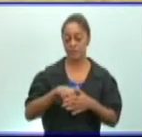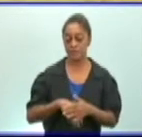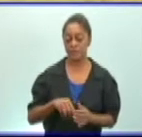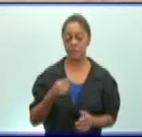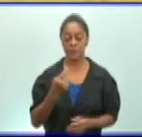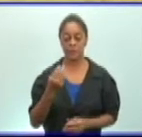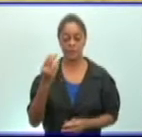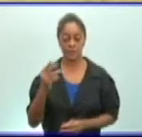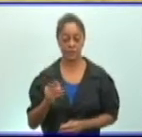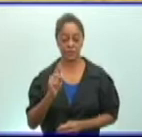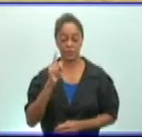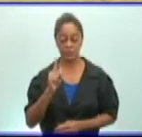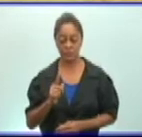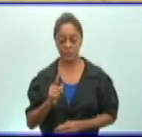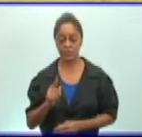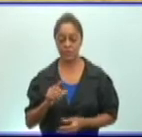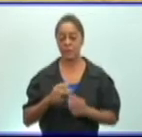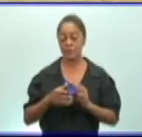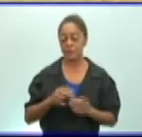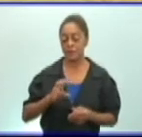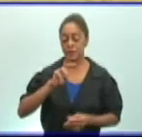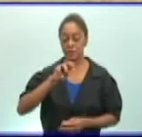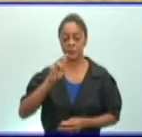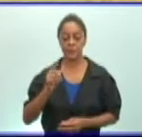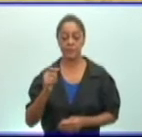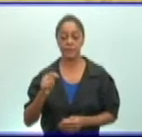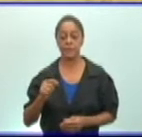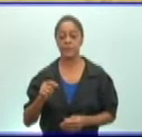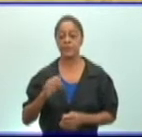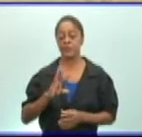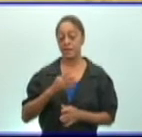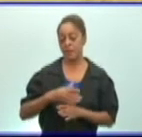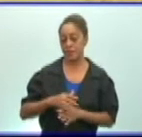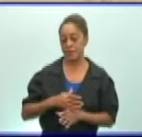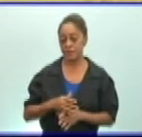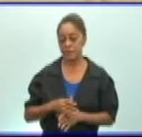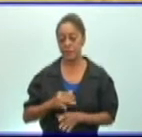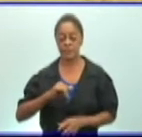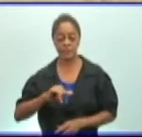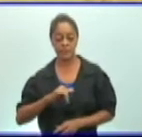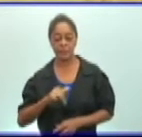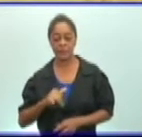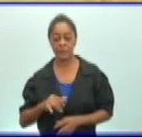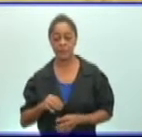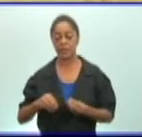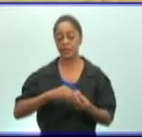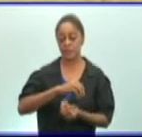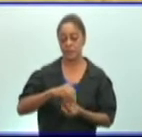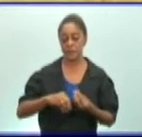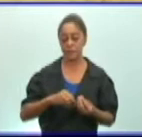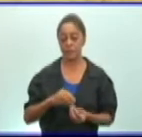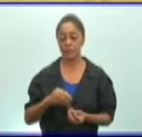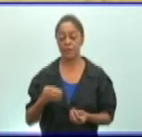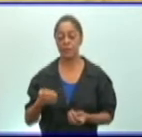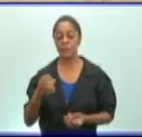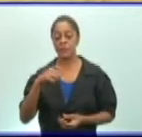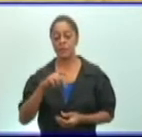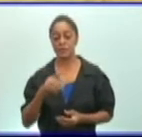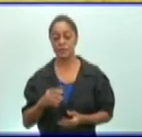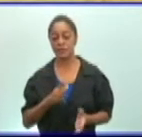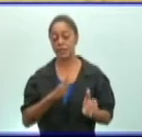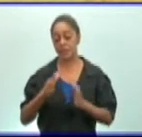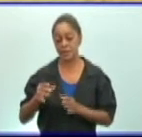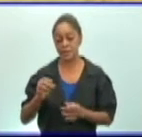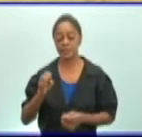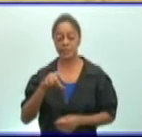1, que es enfoque multiforme, que refiere a las diferencias puntuales entre la transición a la sociedad clasista que